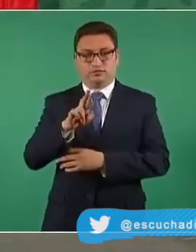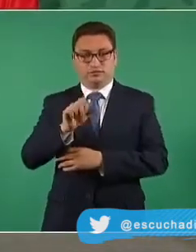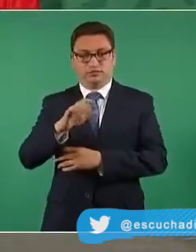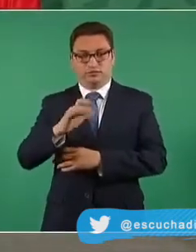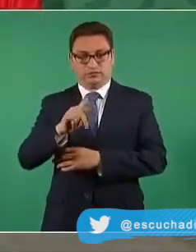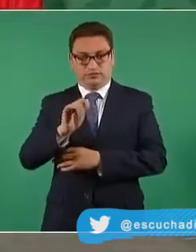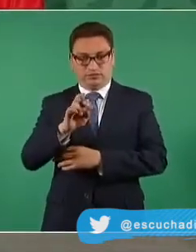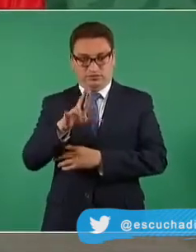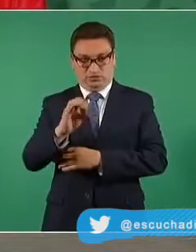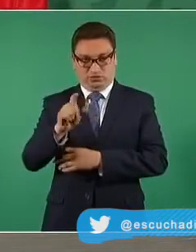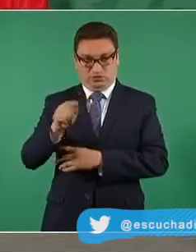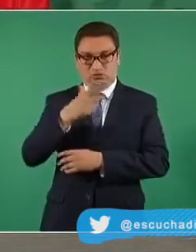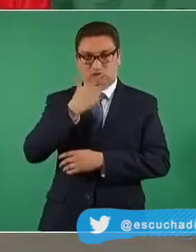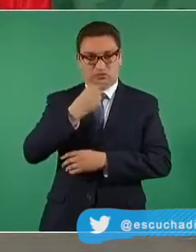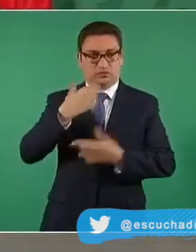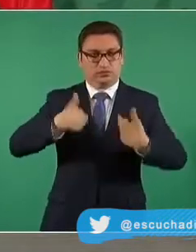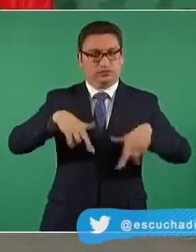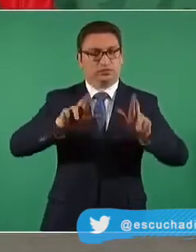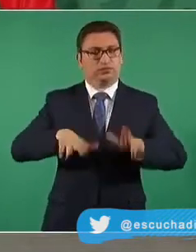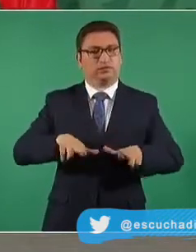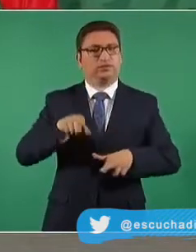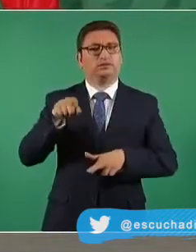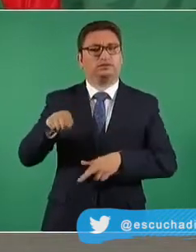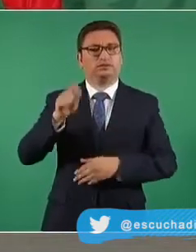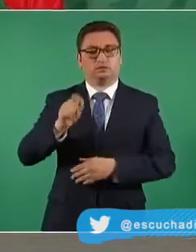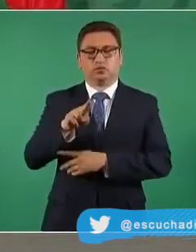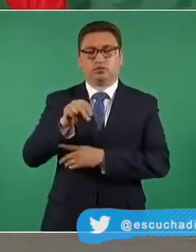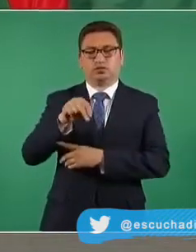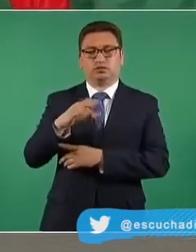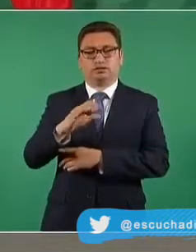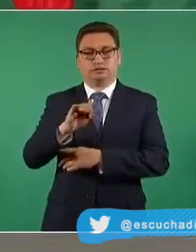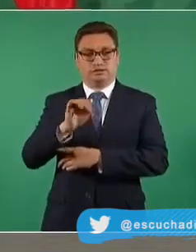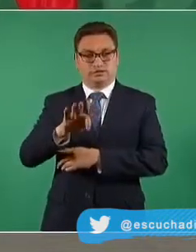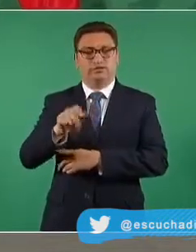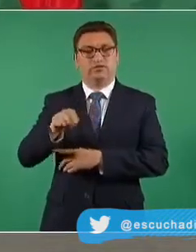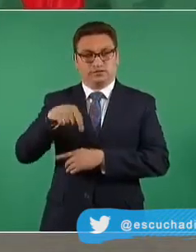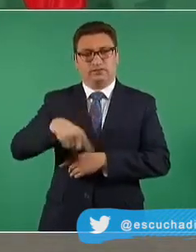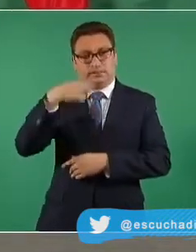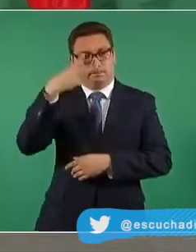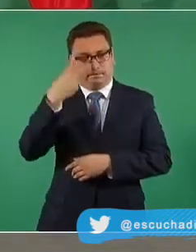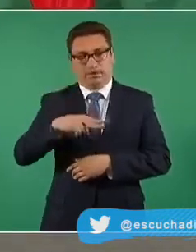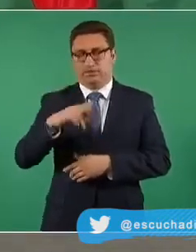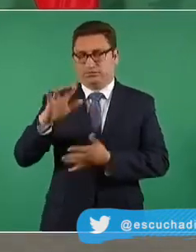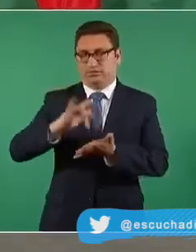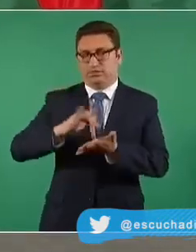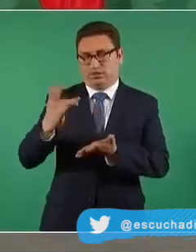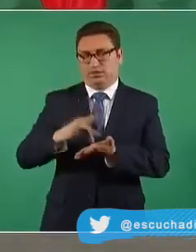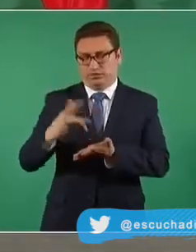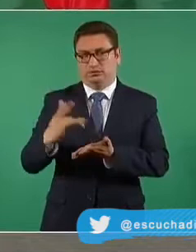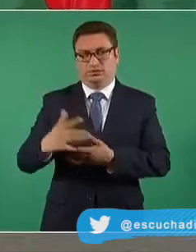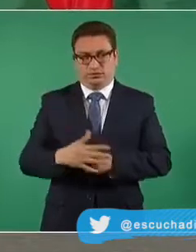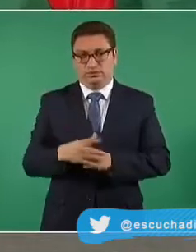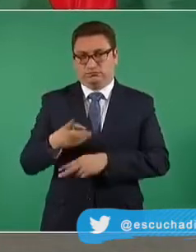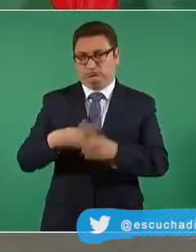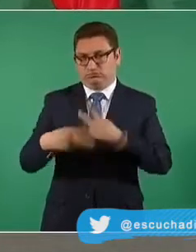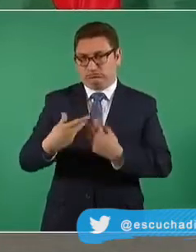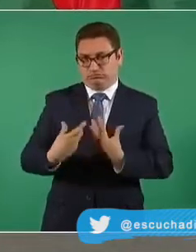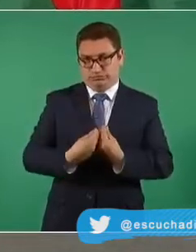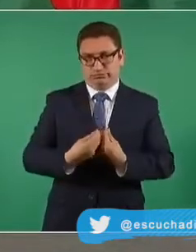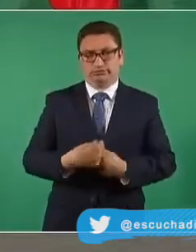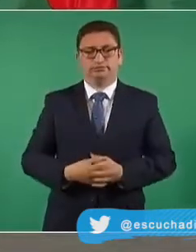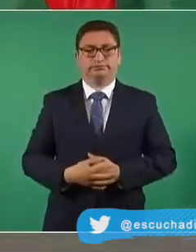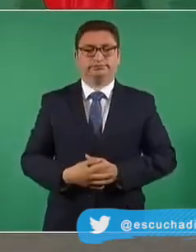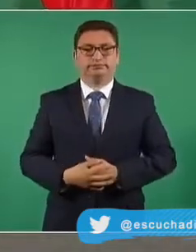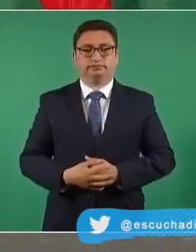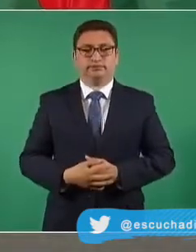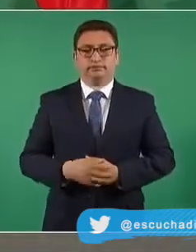de escuelas ha afectado de manera significativa a niños y adolescentes. También se destacó que por el confinamiento la violencia familiar aumentó